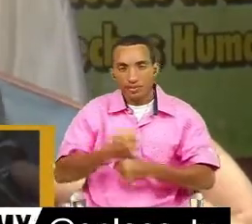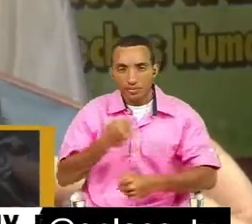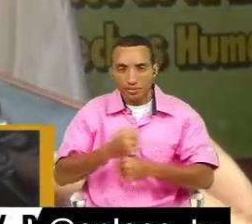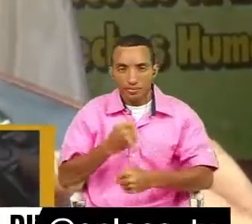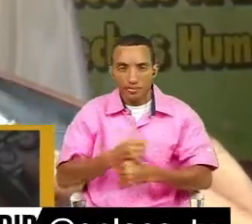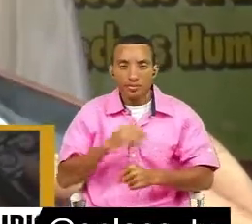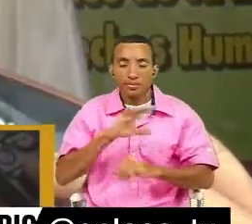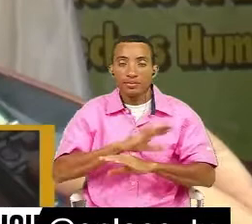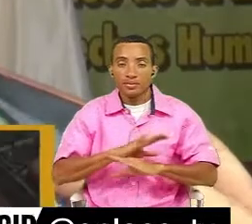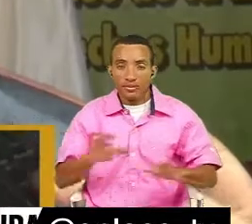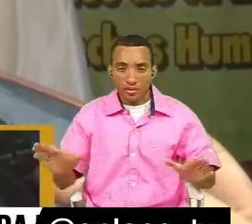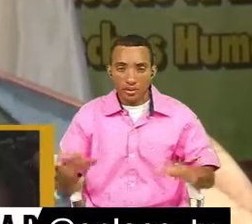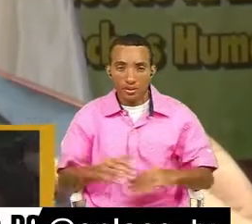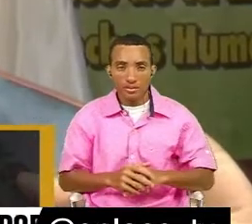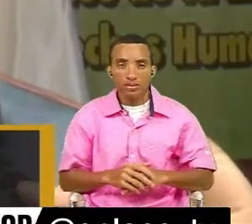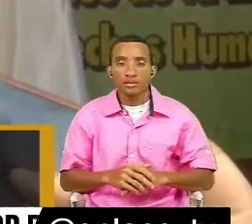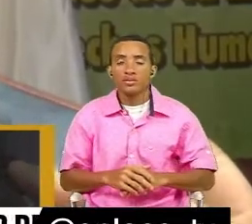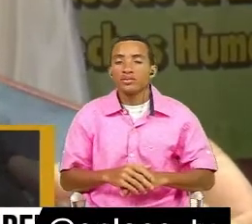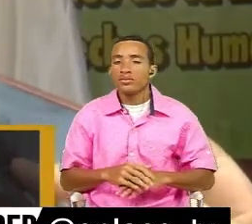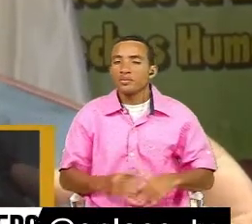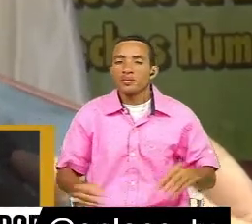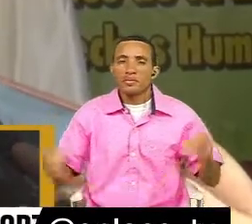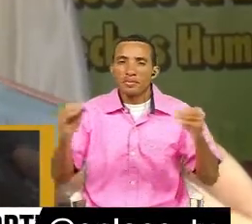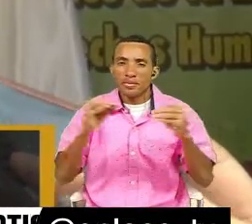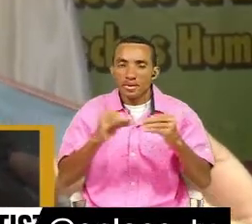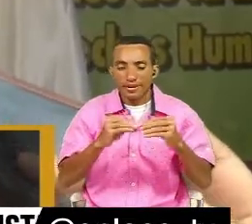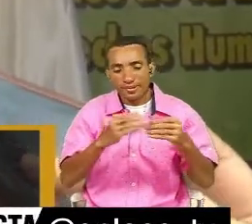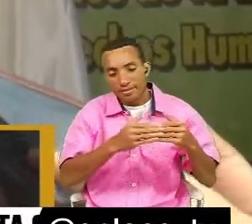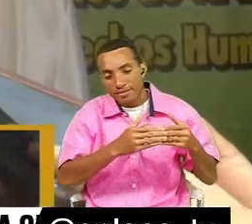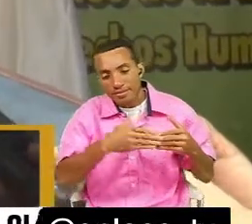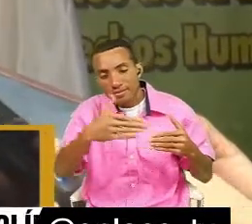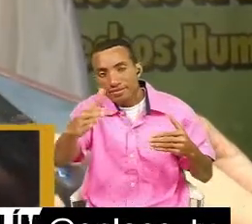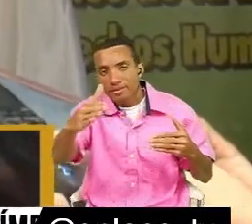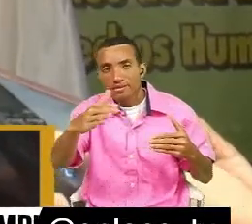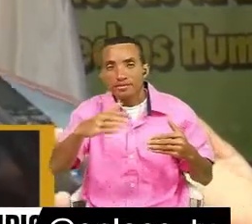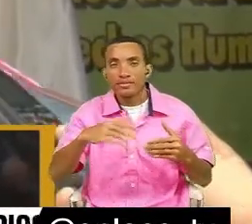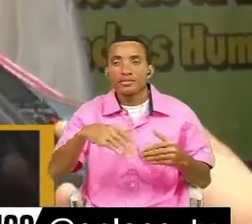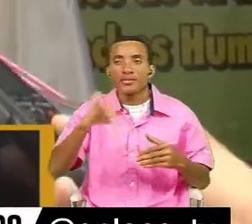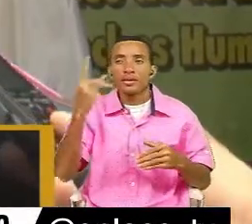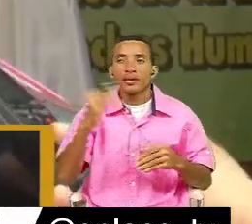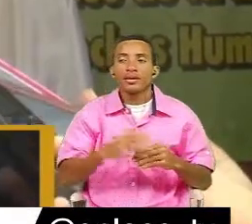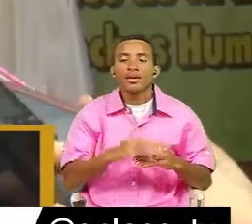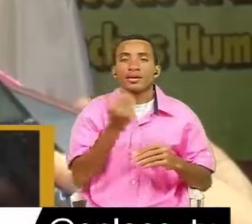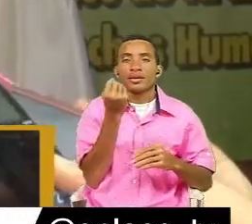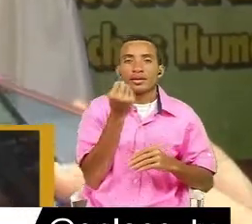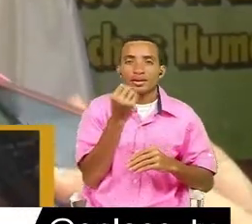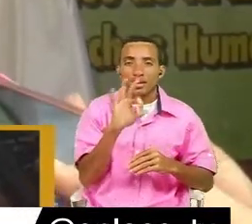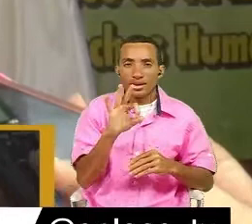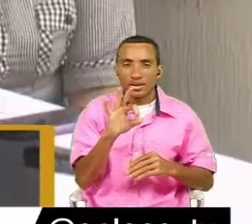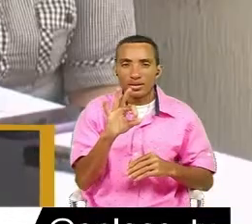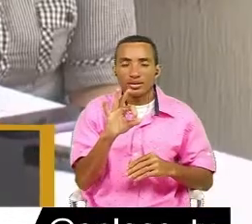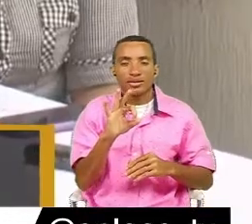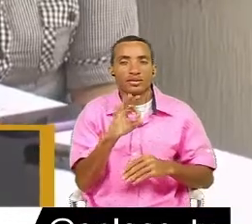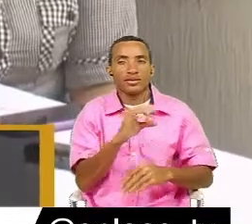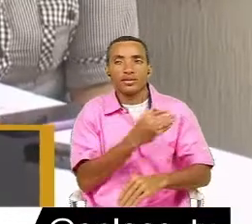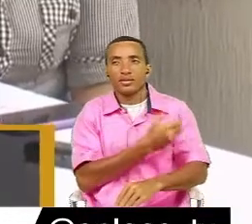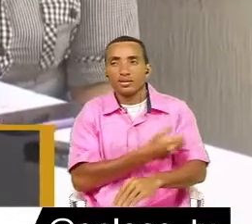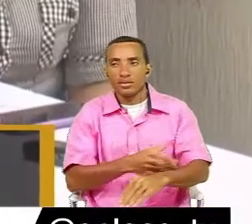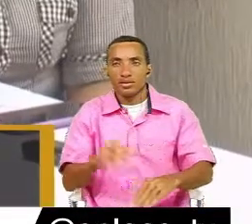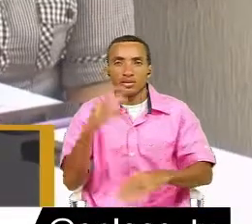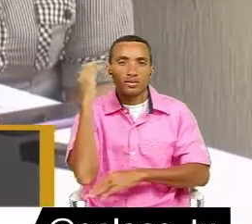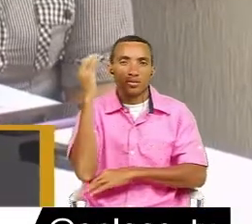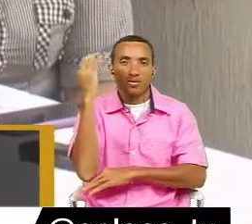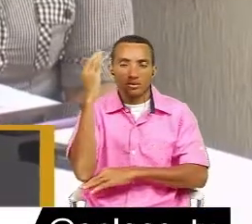la refrendación sea mucho más allá de los 13 millones de colombianos. Este espacio busca,